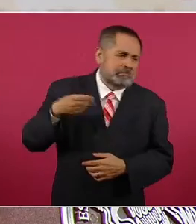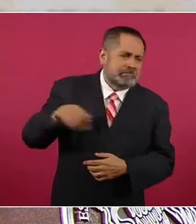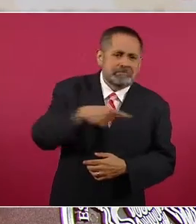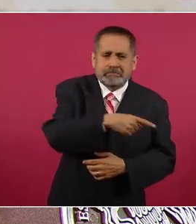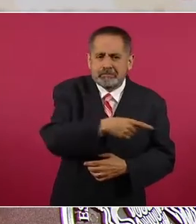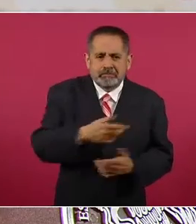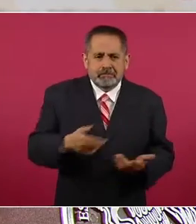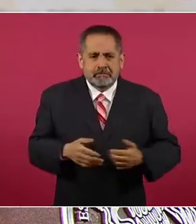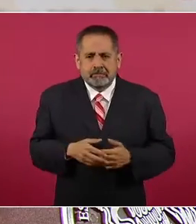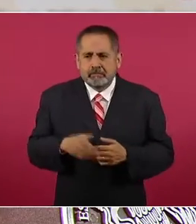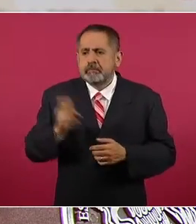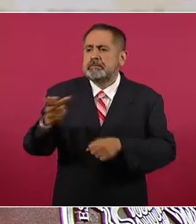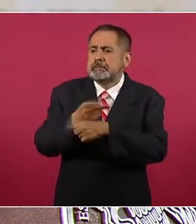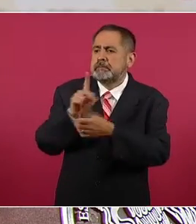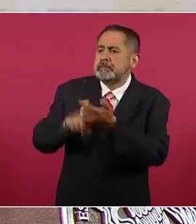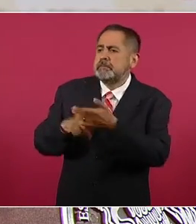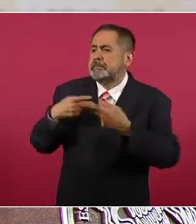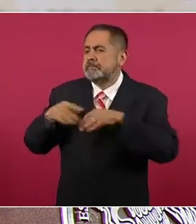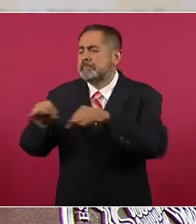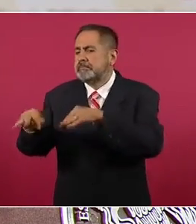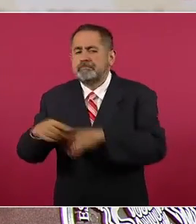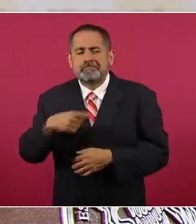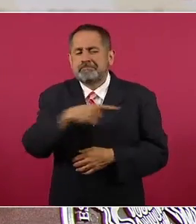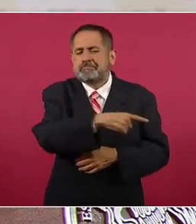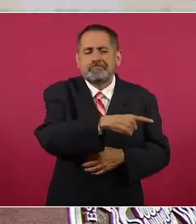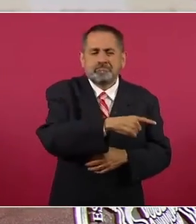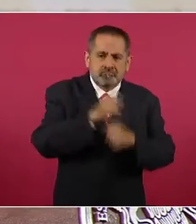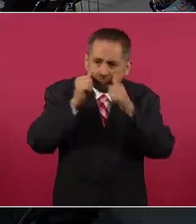la situación de un obrero. No,